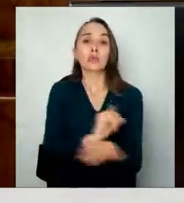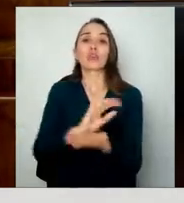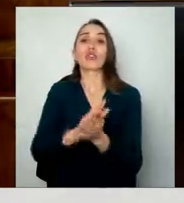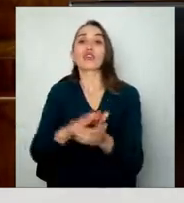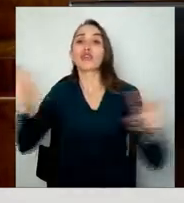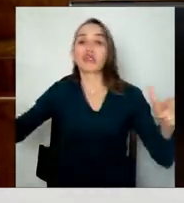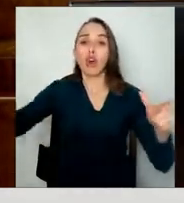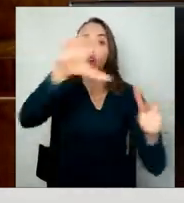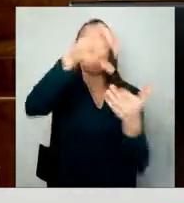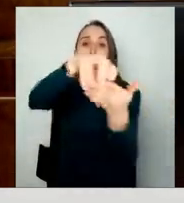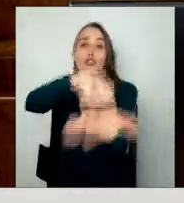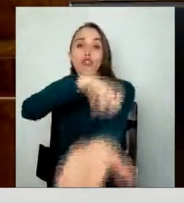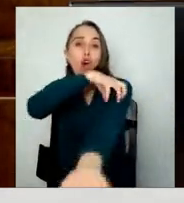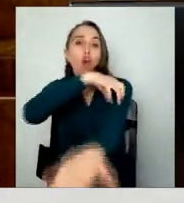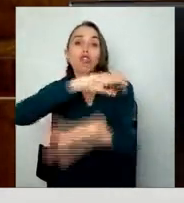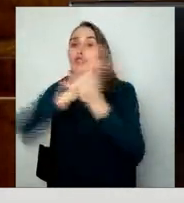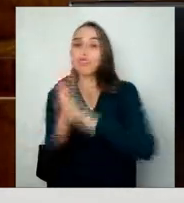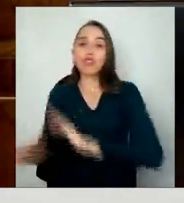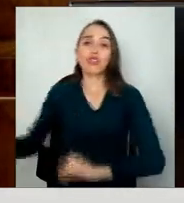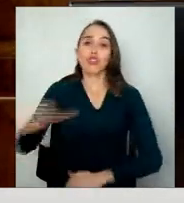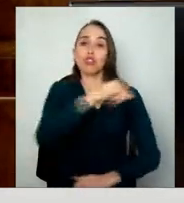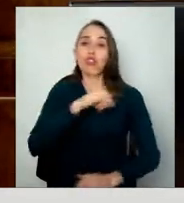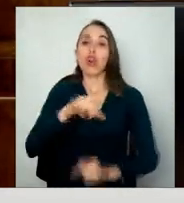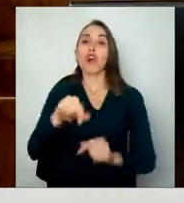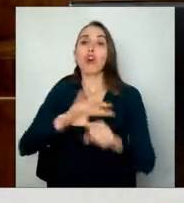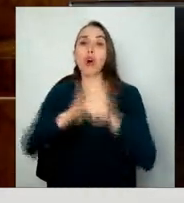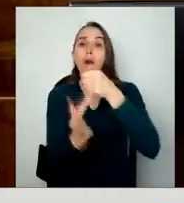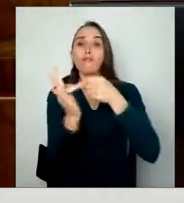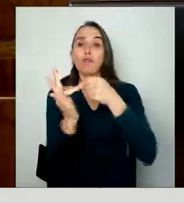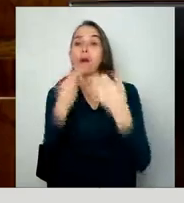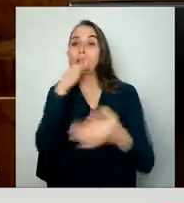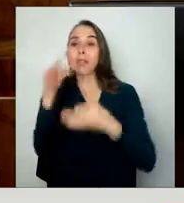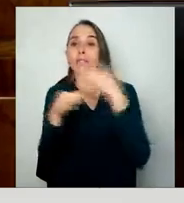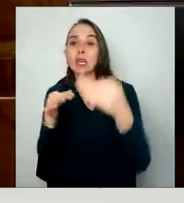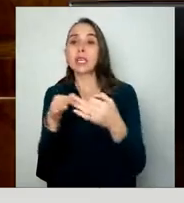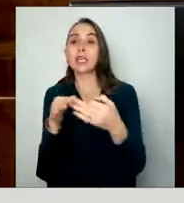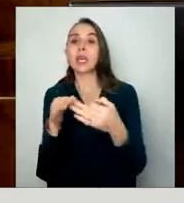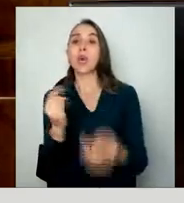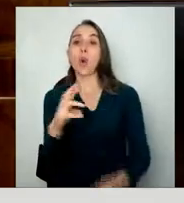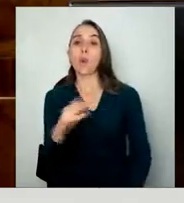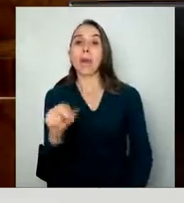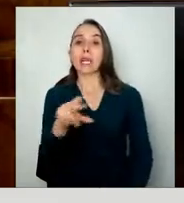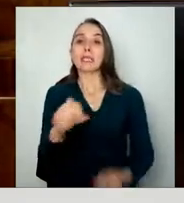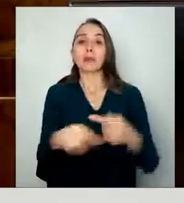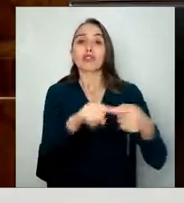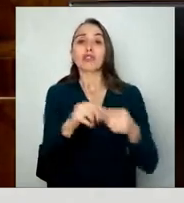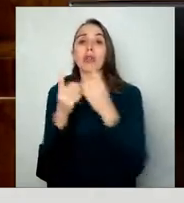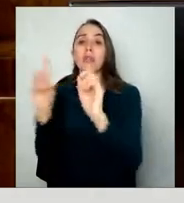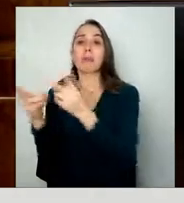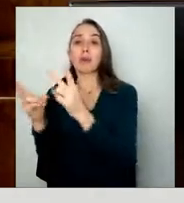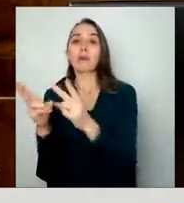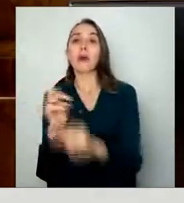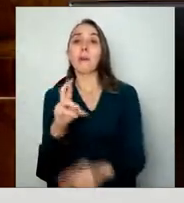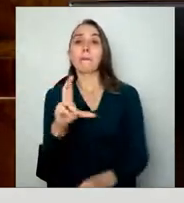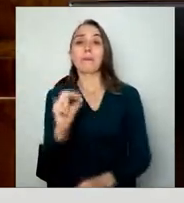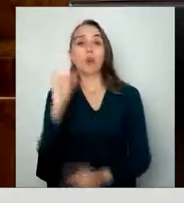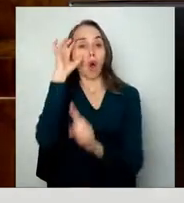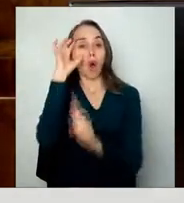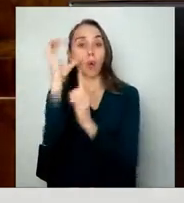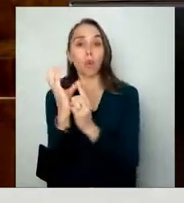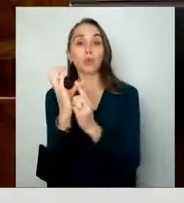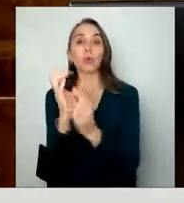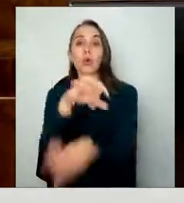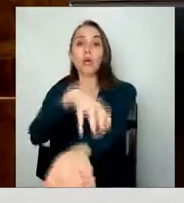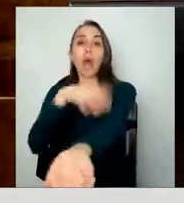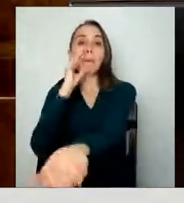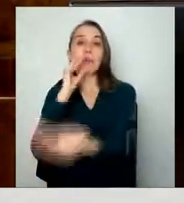ahora a propósito de la fundación y ella se han mencionado esta urbanismo social democracia viva Está procultura también en nuestra Región del biobío